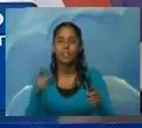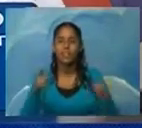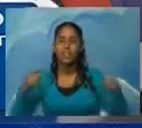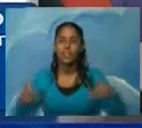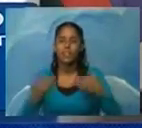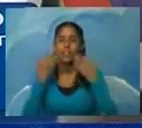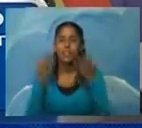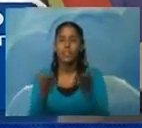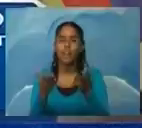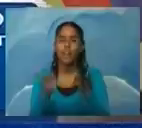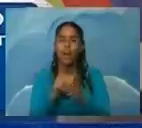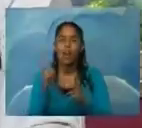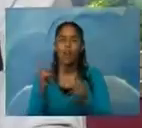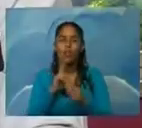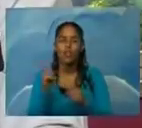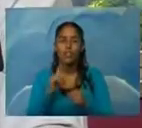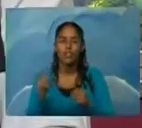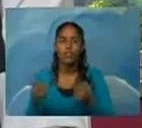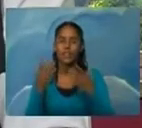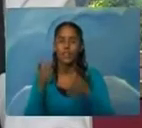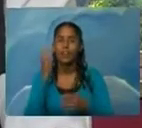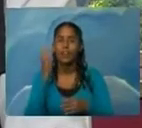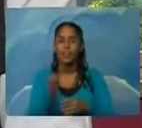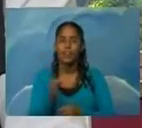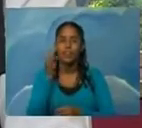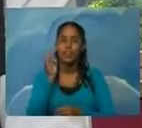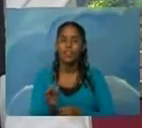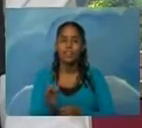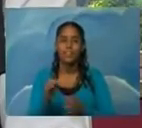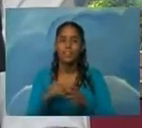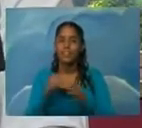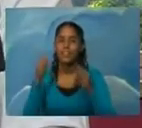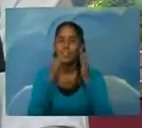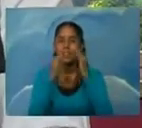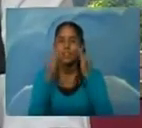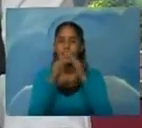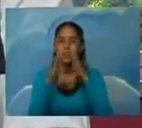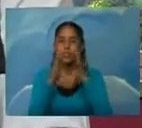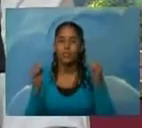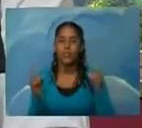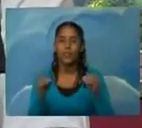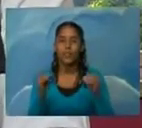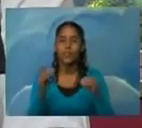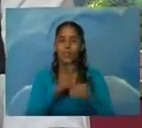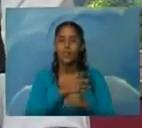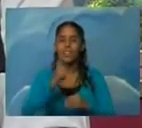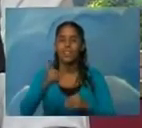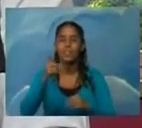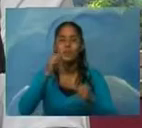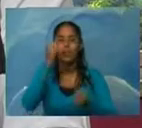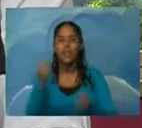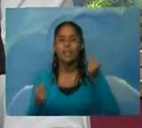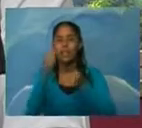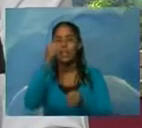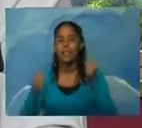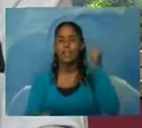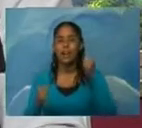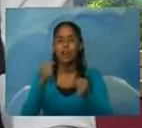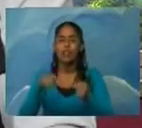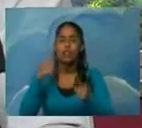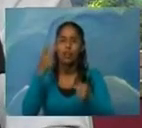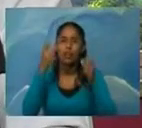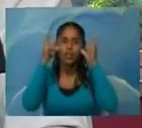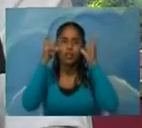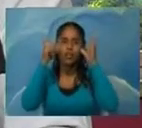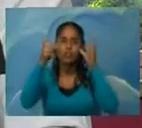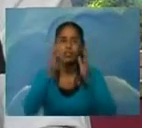te entregas, José? Siempre, hermano, en la casa o si ando en el carro, donde sea, cuando se escucha esta